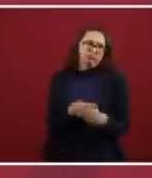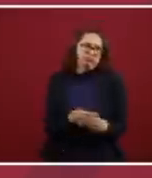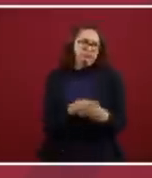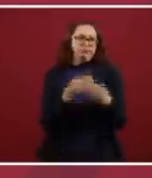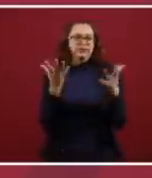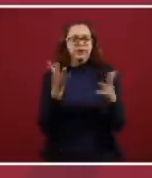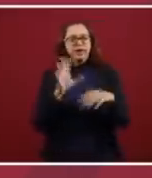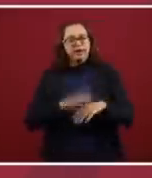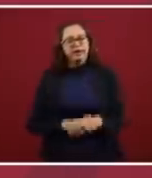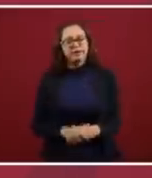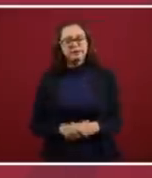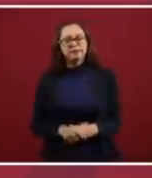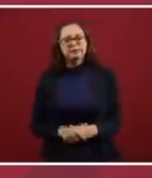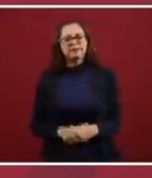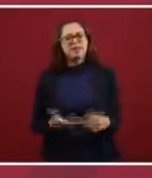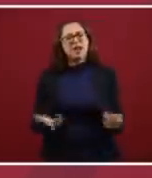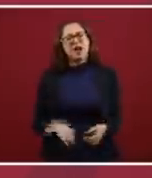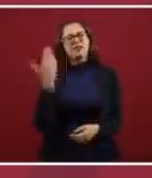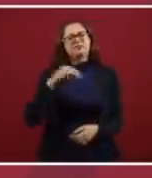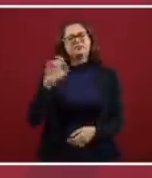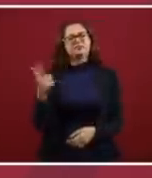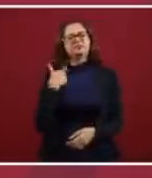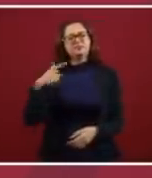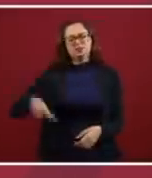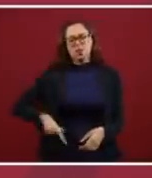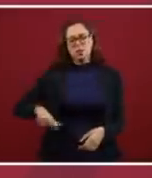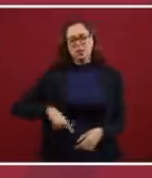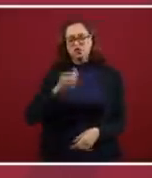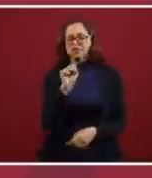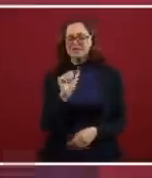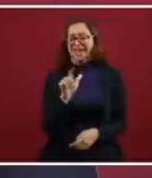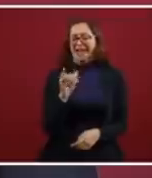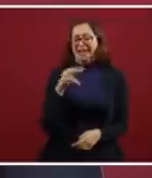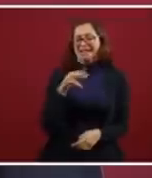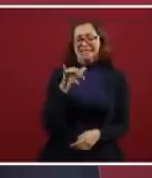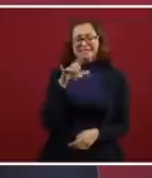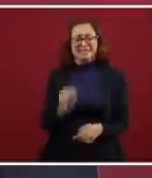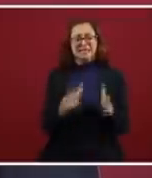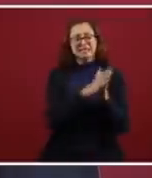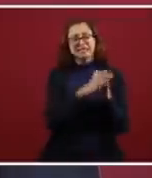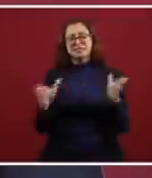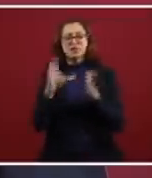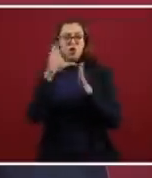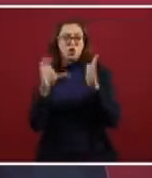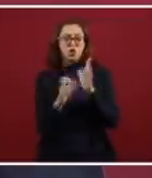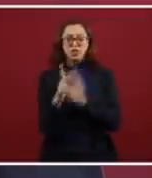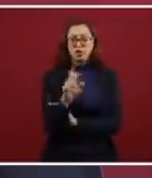que durante el gobierno de Salinas hayan quitado del Código Penal